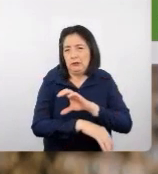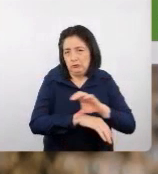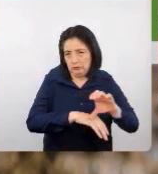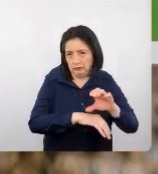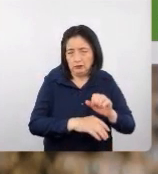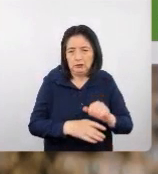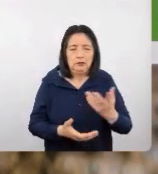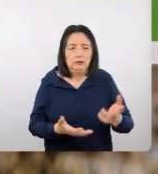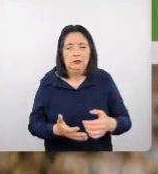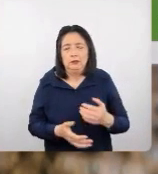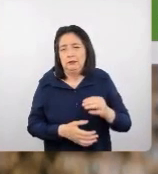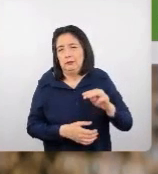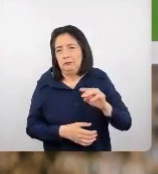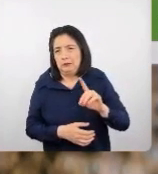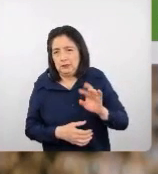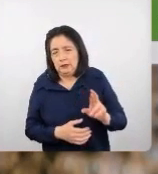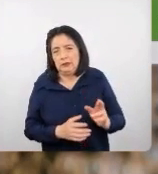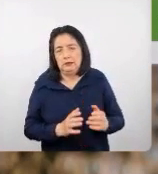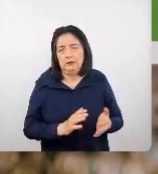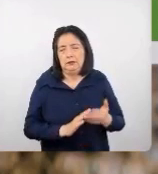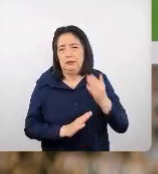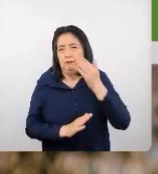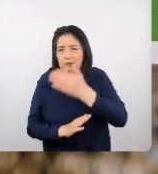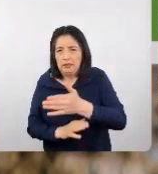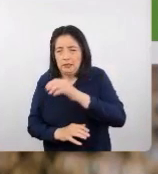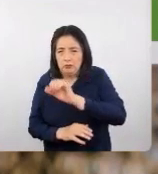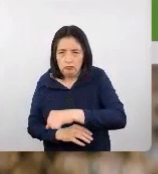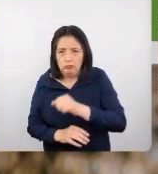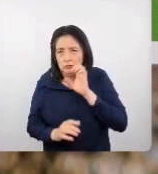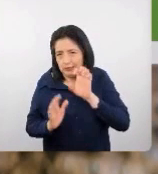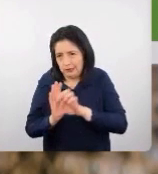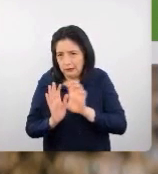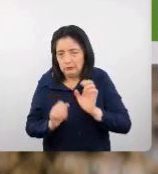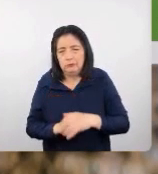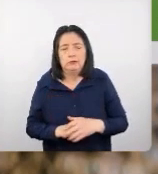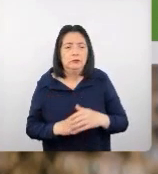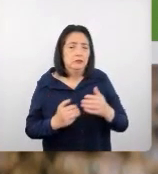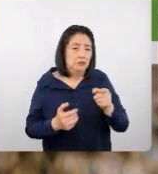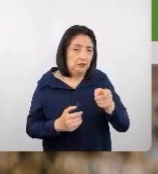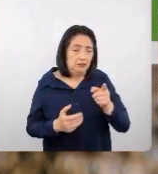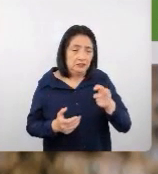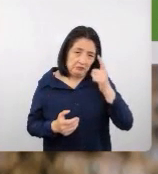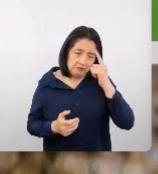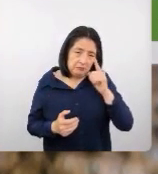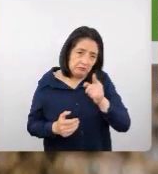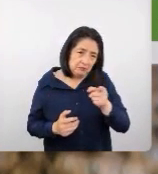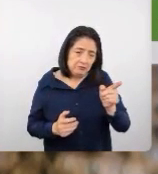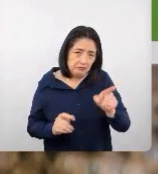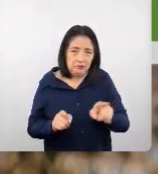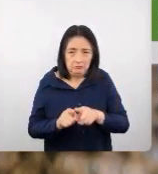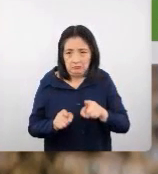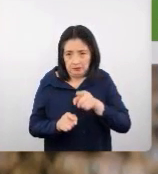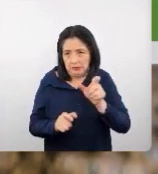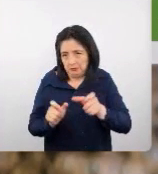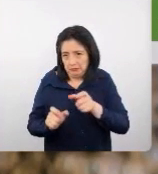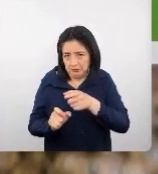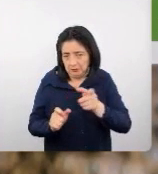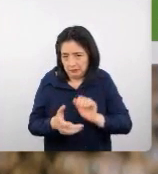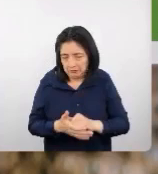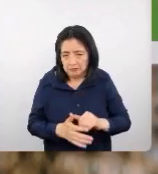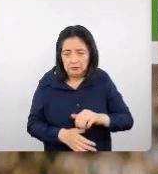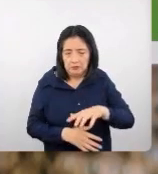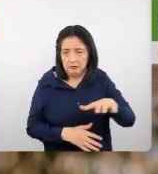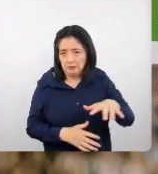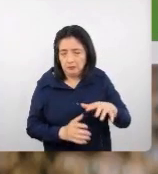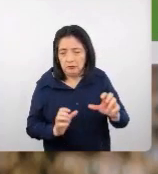De Madrid van hacia el sur, por ejemplo. Ese es un considerando que tienen también en la región del